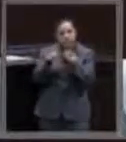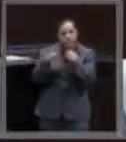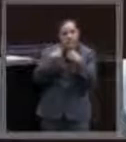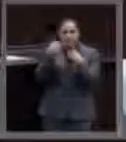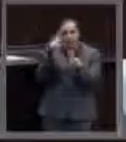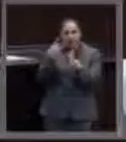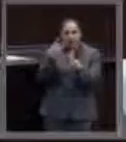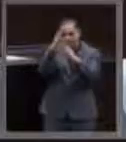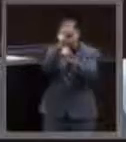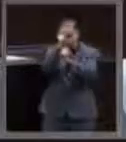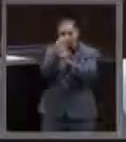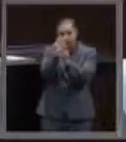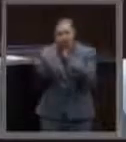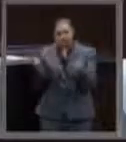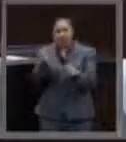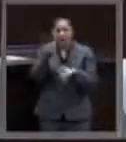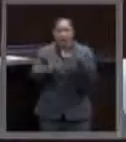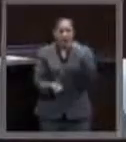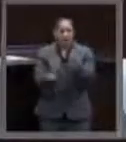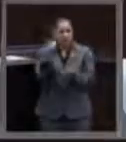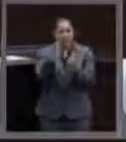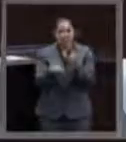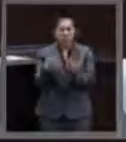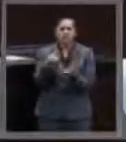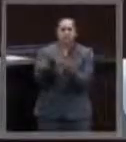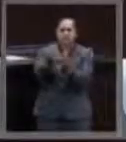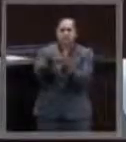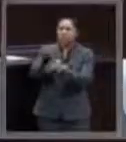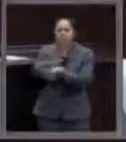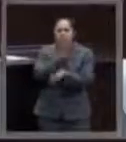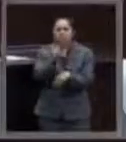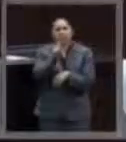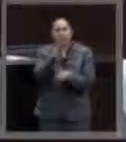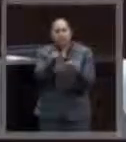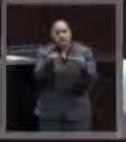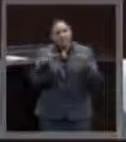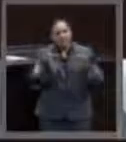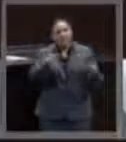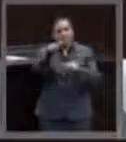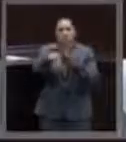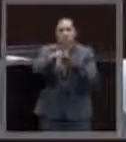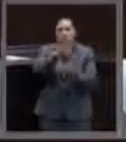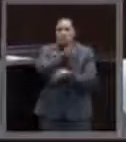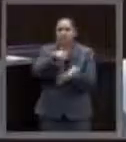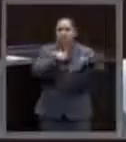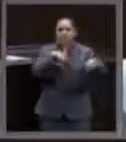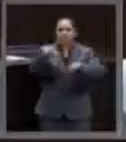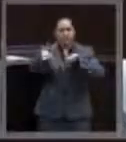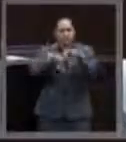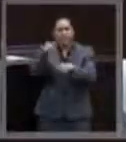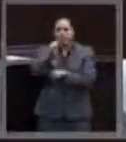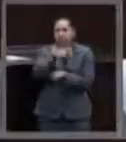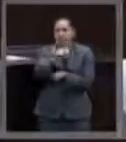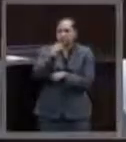llegando al cinismo de hacer inembargable cualquier bien del estado y dejando en estado de indefensión a todos los trabajadores que cada tres